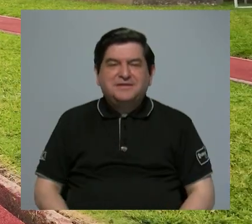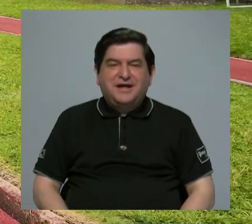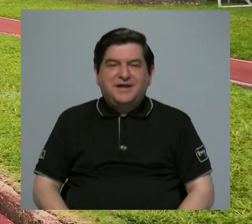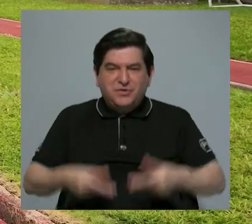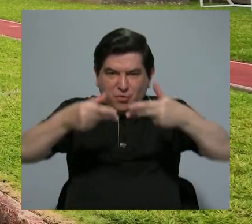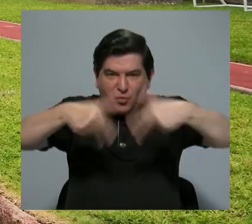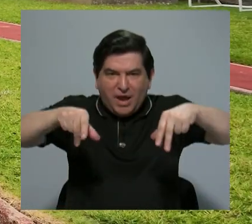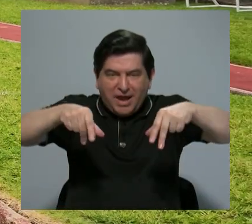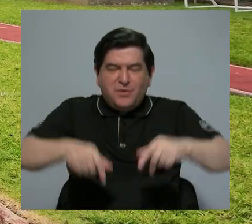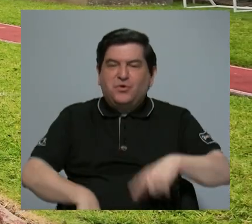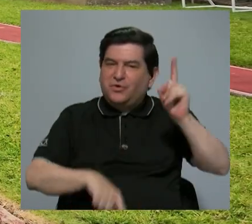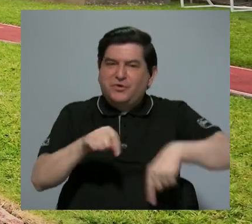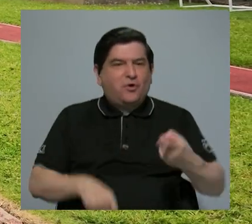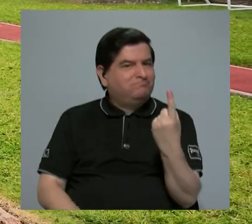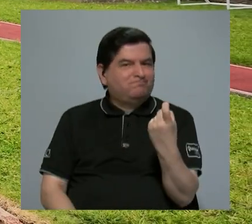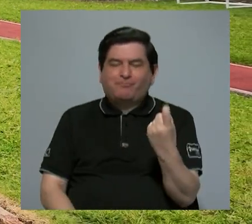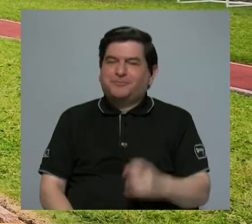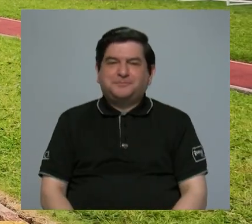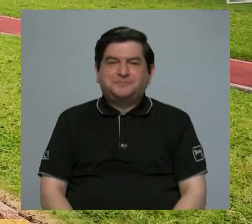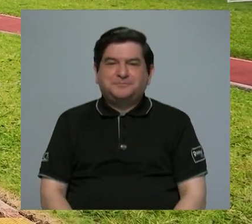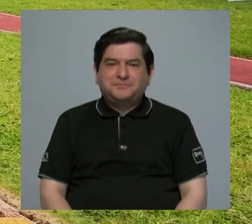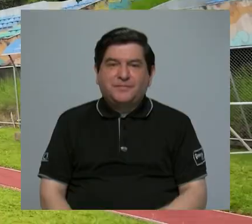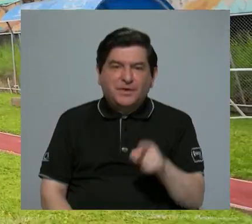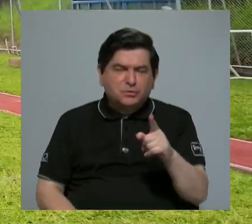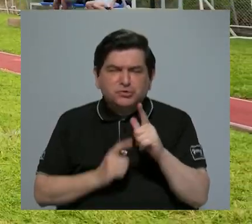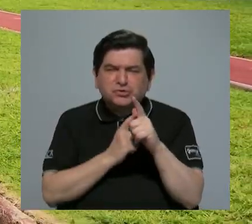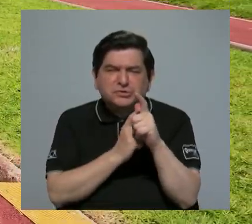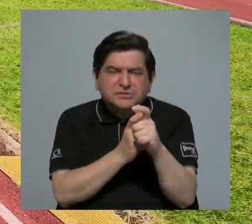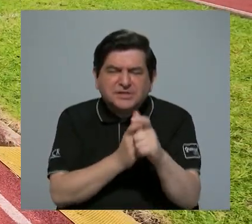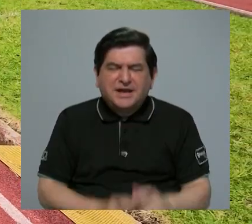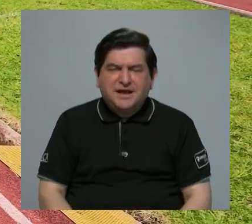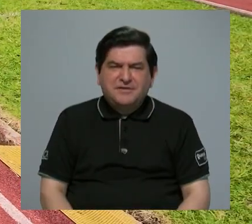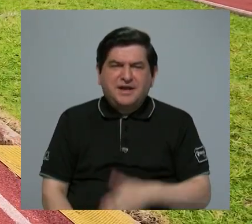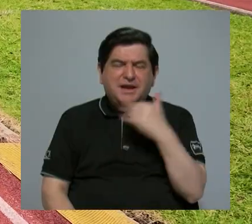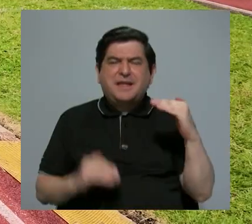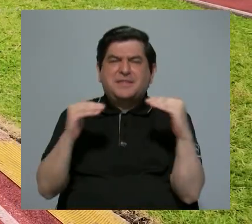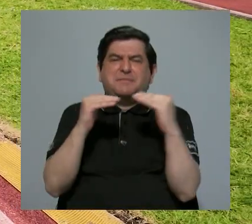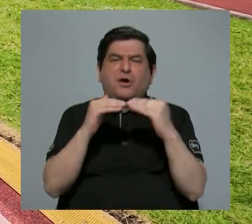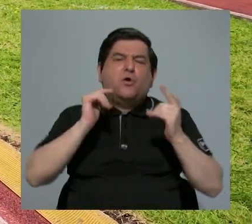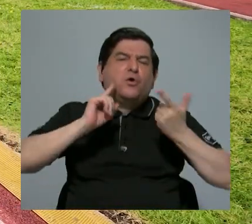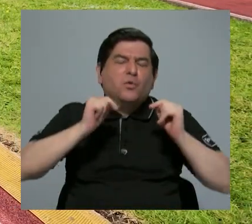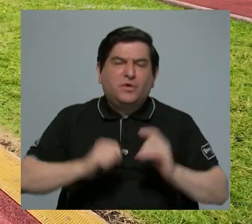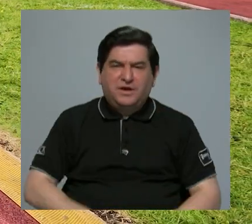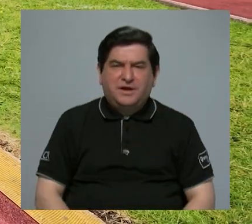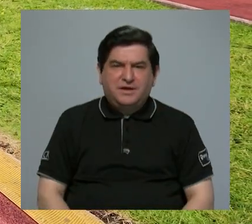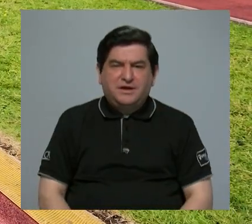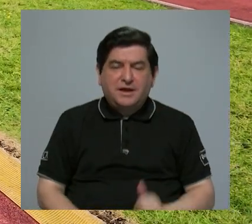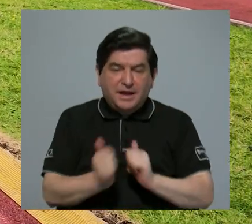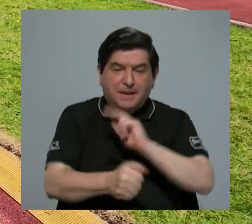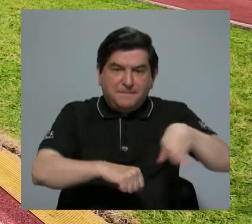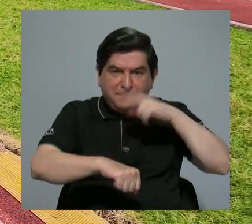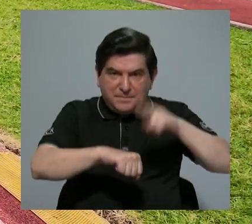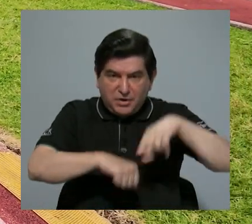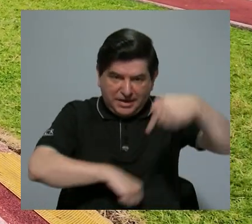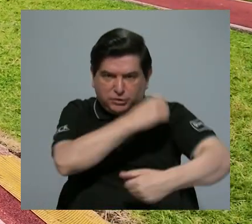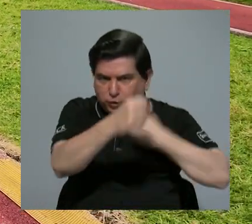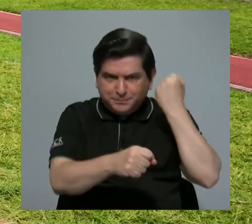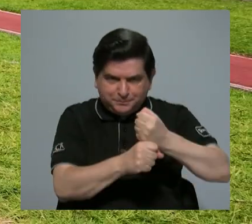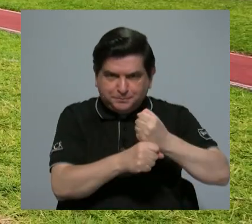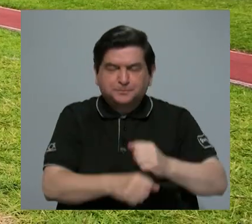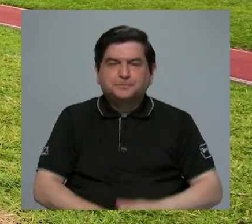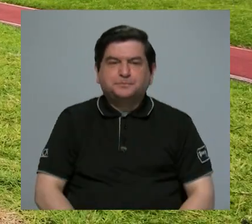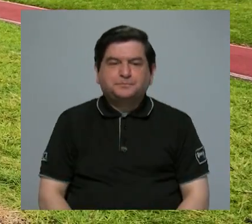y sí, no me puede faltar. ¿Competición en la que sintió que llegó a su mejor nivel? El campeonato nacional de este